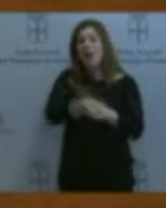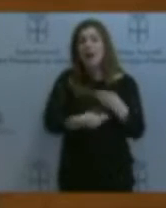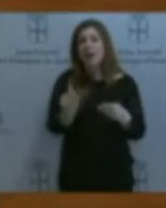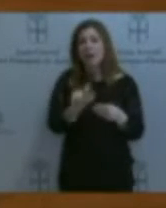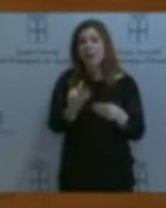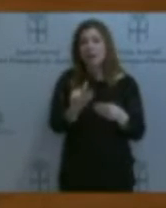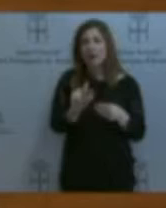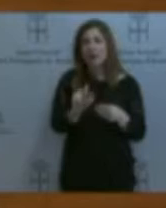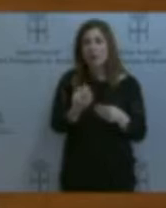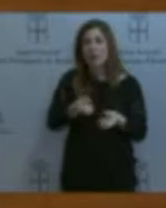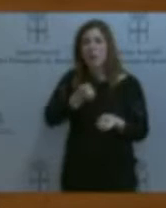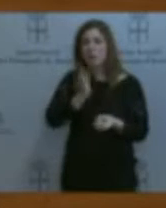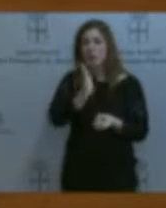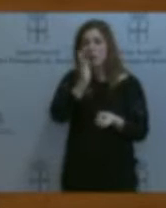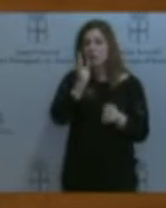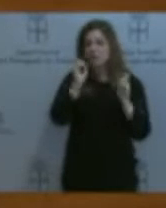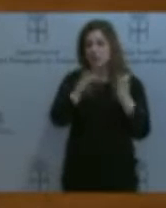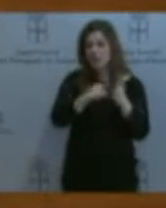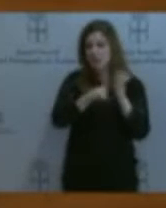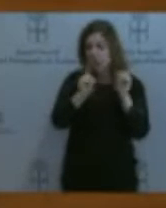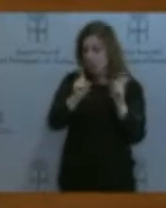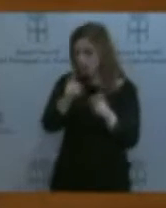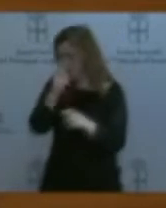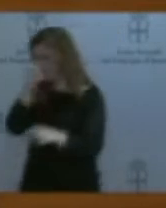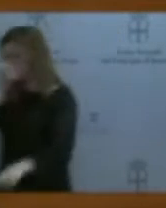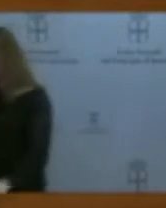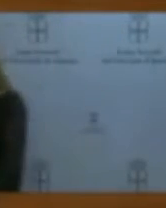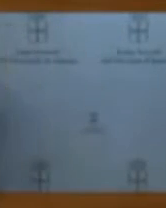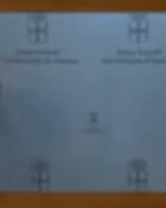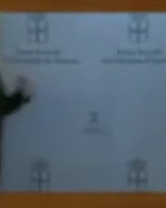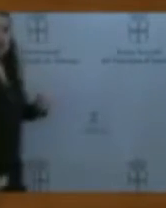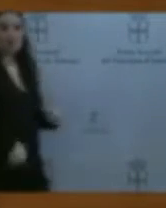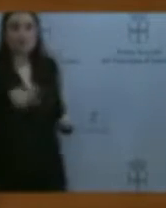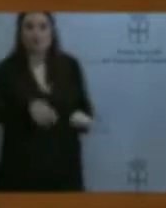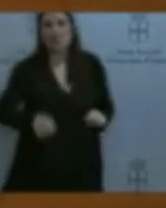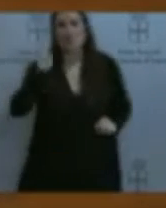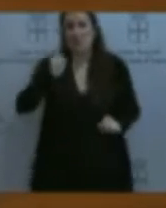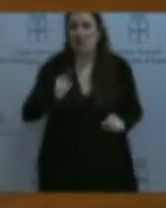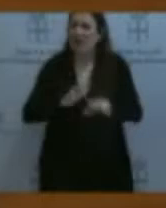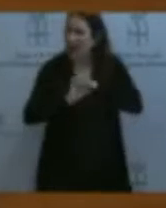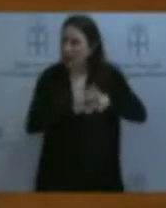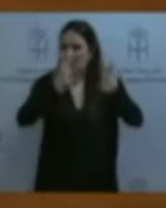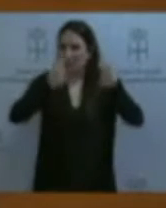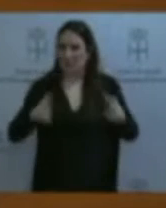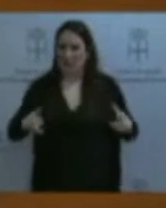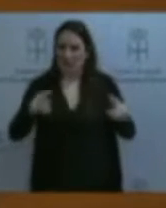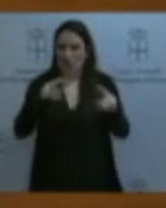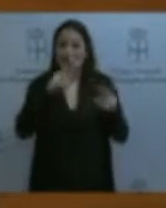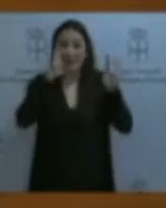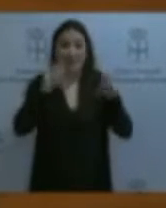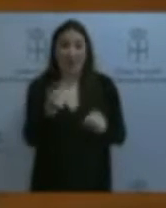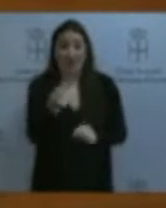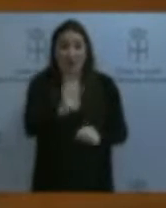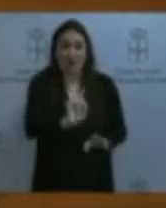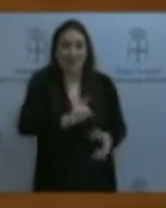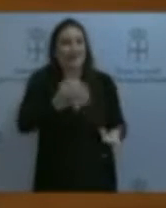sobre el sistema educativo. Porque aquí, insisto, surge una amenaza que va más allá del tema de los recortes. No es una cuestión de dinero. Es, de alguna manera, decirle